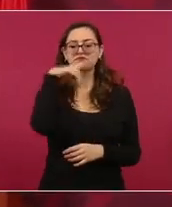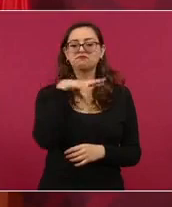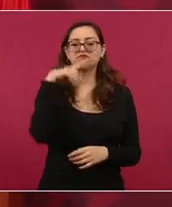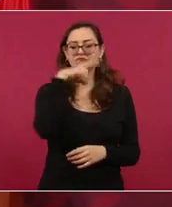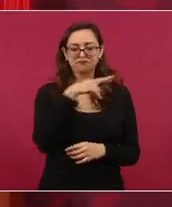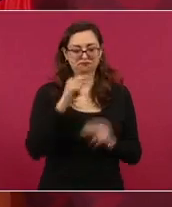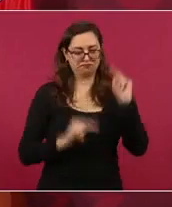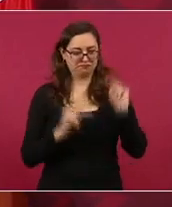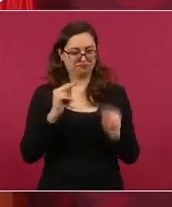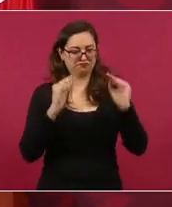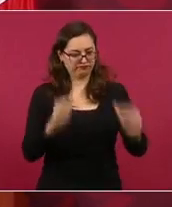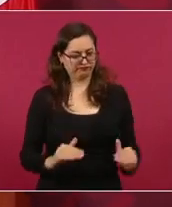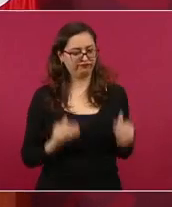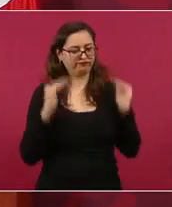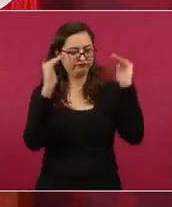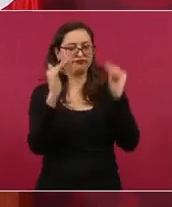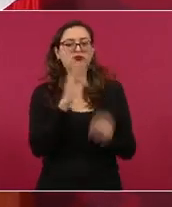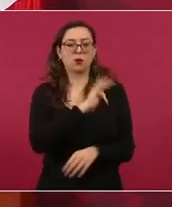entrenamiento,